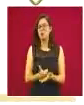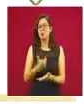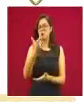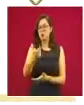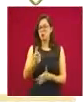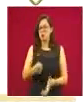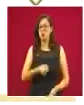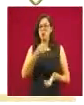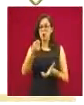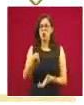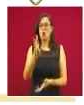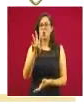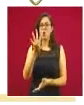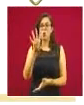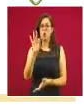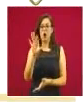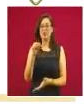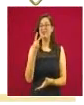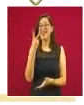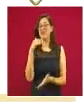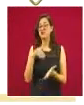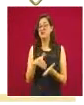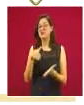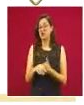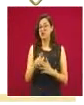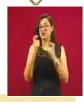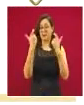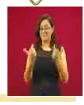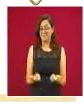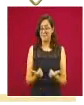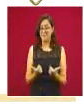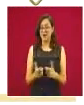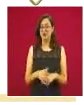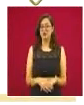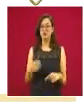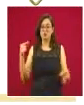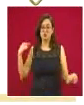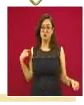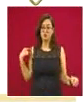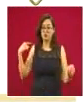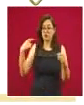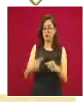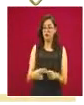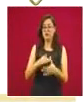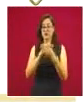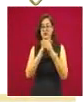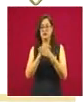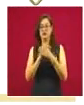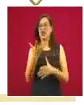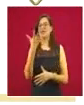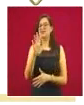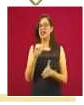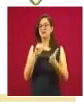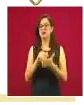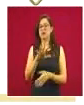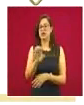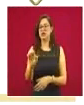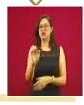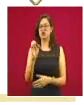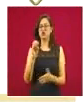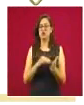importante de recursos de 42 mil millones de pesos, y el día de hoy llevamos, de lo que se ha sorteado, 10 mil 500 millones